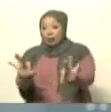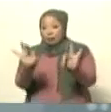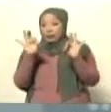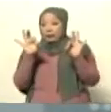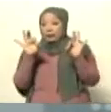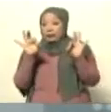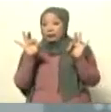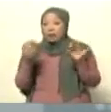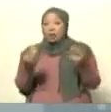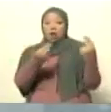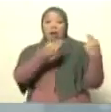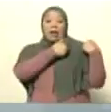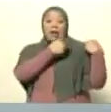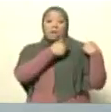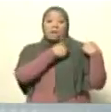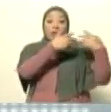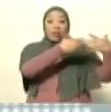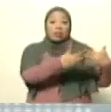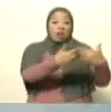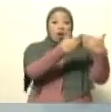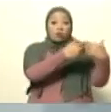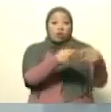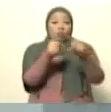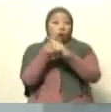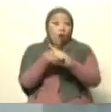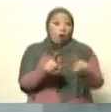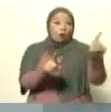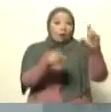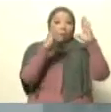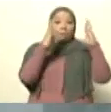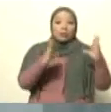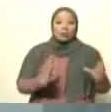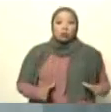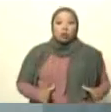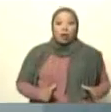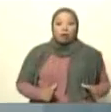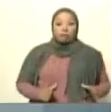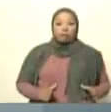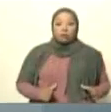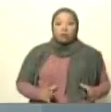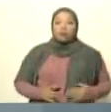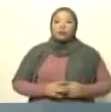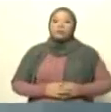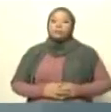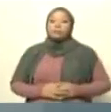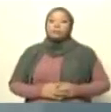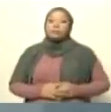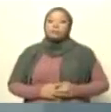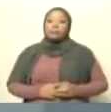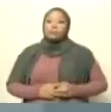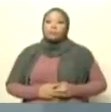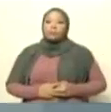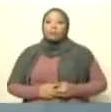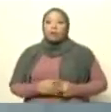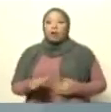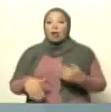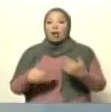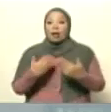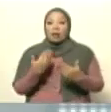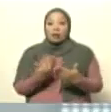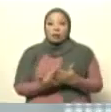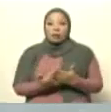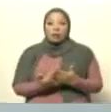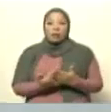bueno, de quien ganó esas elecciones, que al final terminó entregados a ellos también. Pero bueno, eso es parte de la historia y de